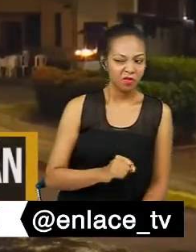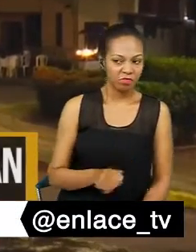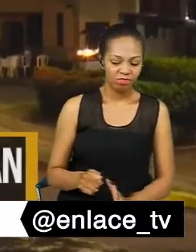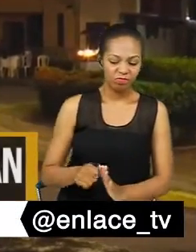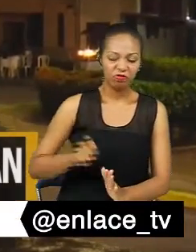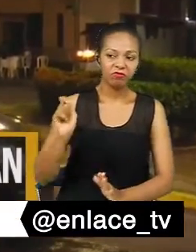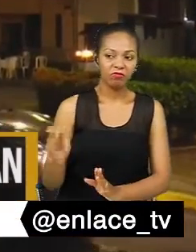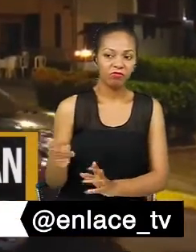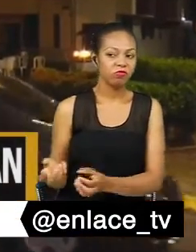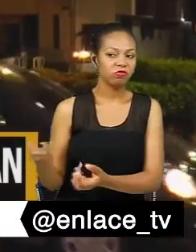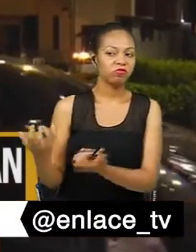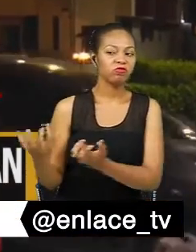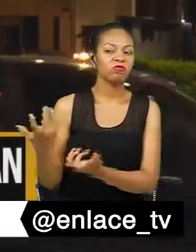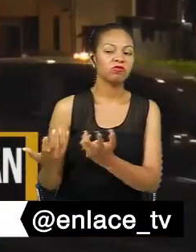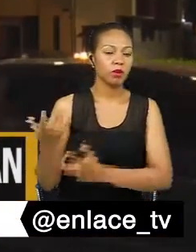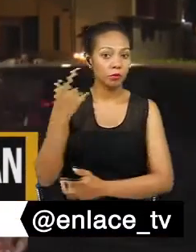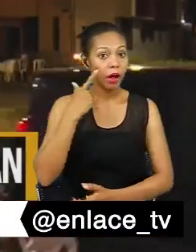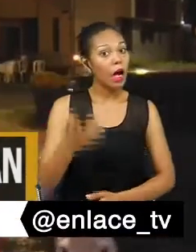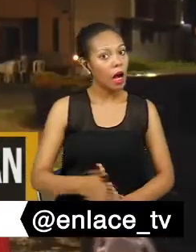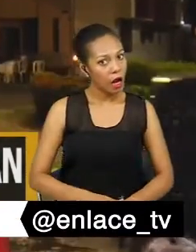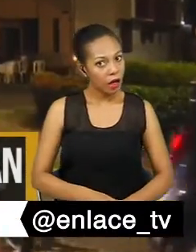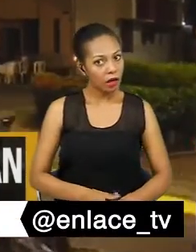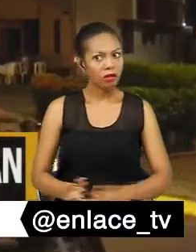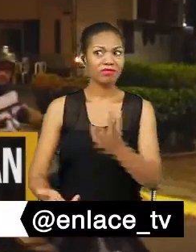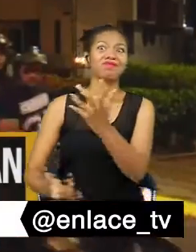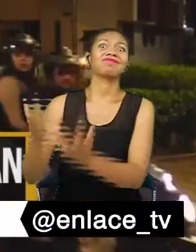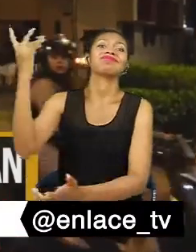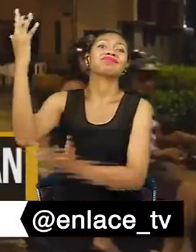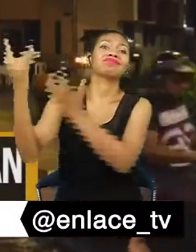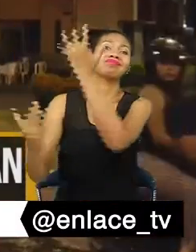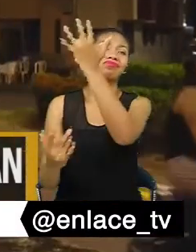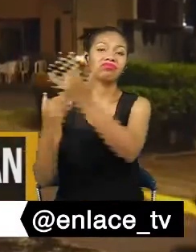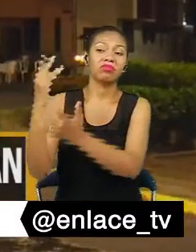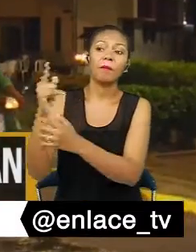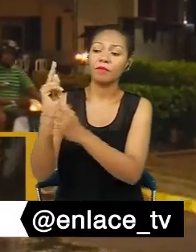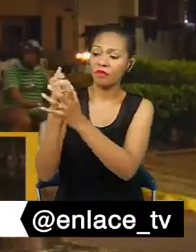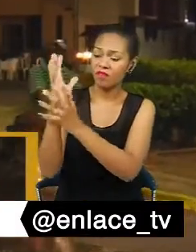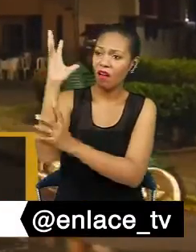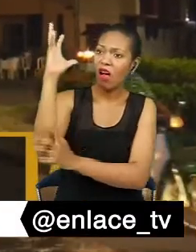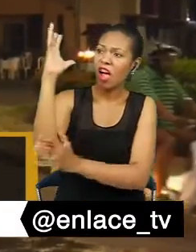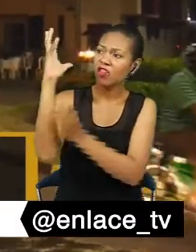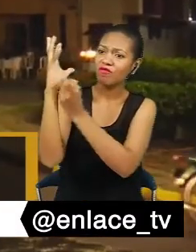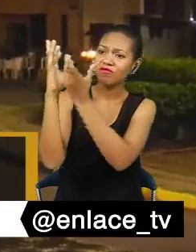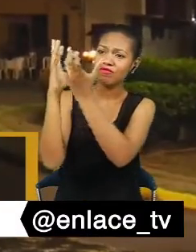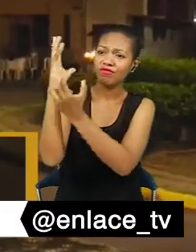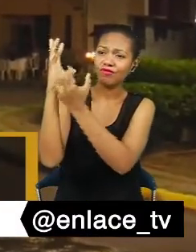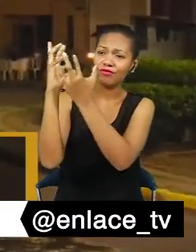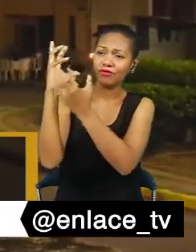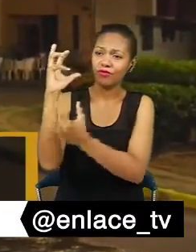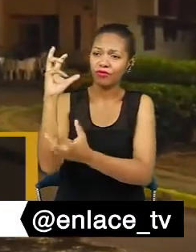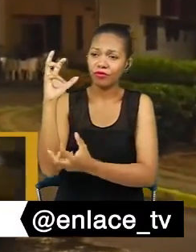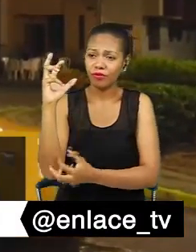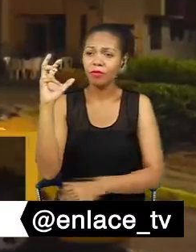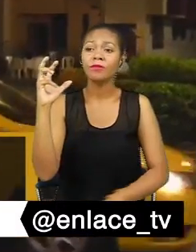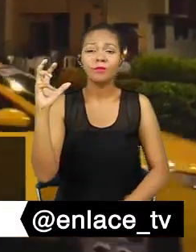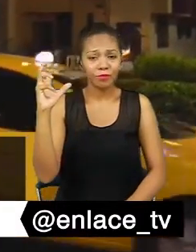venir a apagar porque las llamas subieron tanto que quemaron la ceiba. Entonces, le